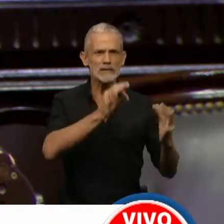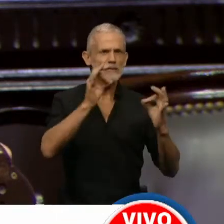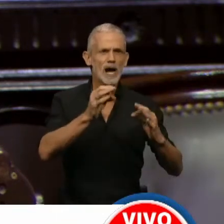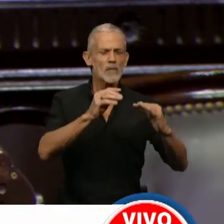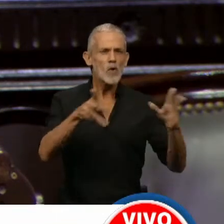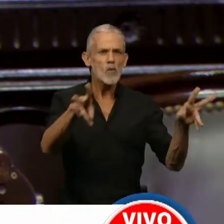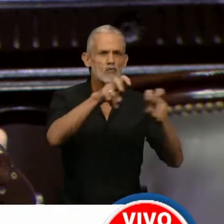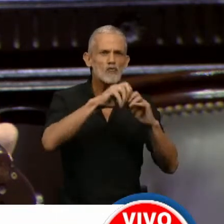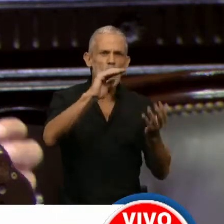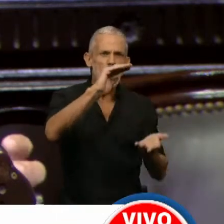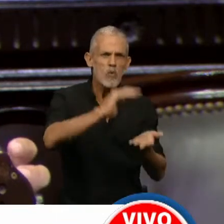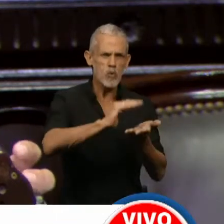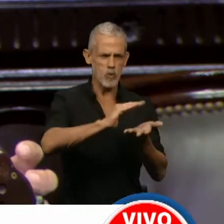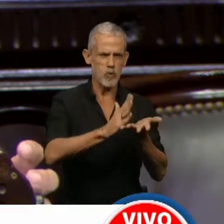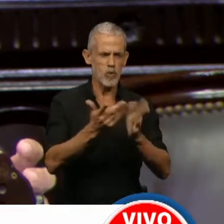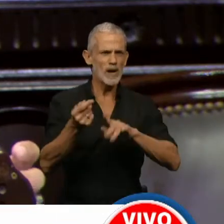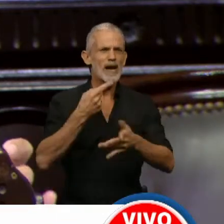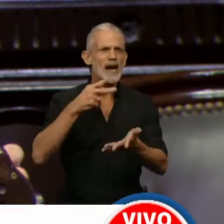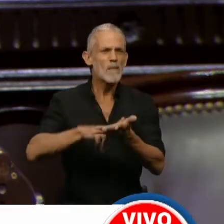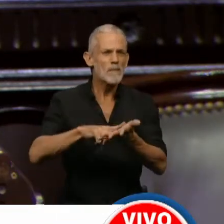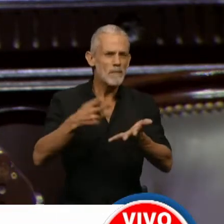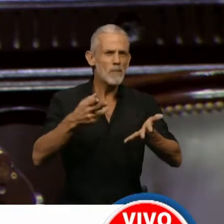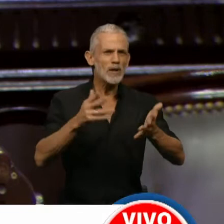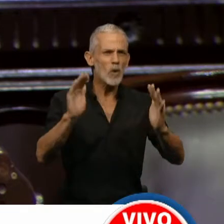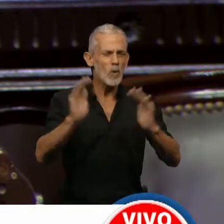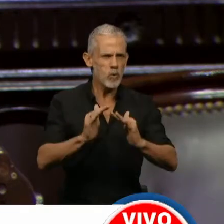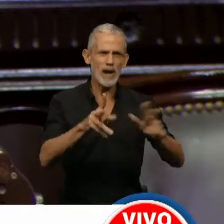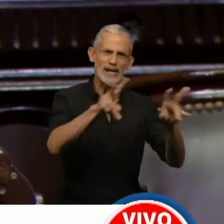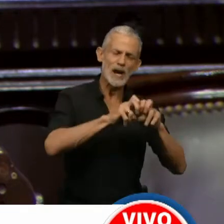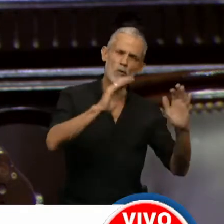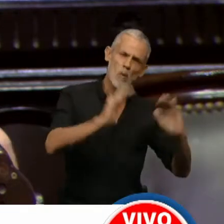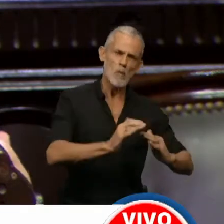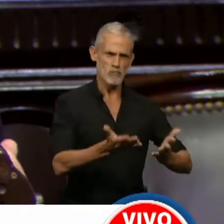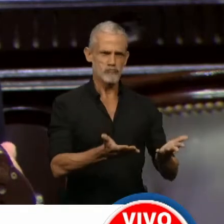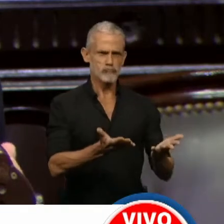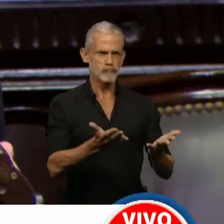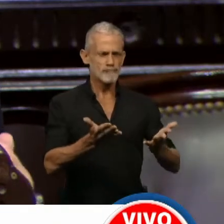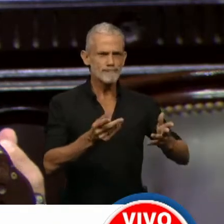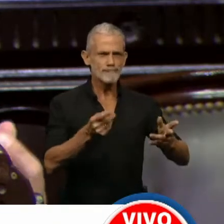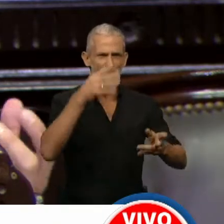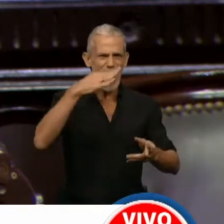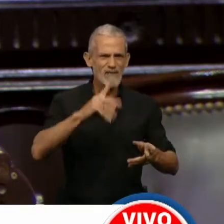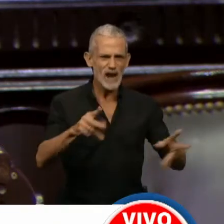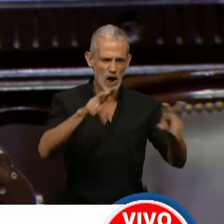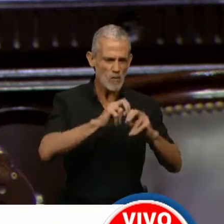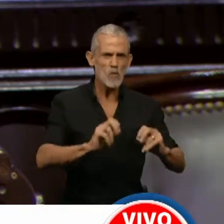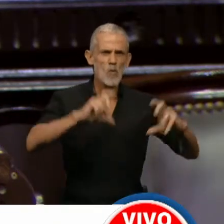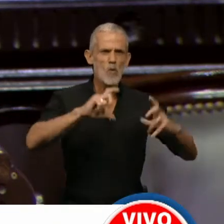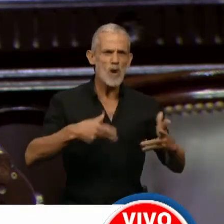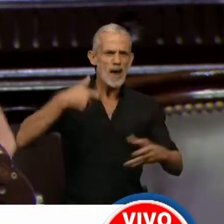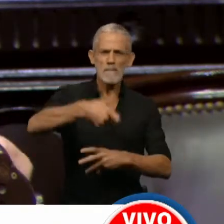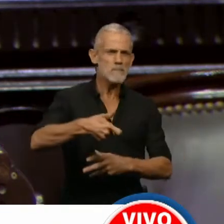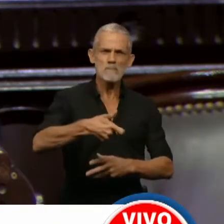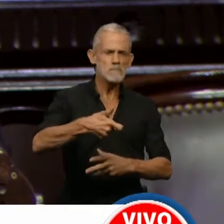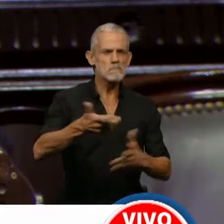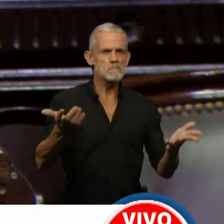caída en la recaudación, a una baja en la presión tributaria, pero con una caída en la recaudación que no redundó a su vez en el incremento de la inversión